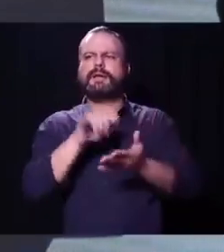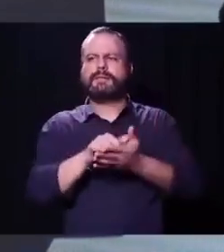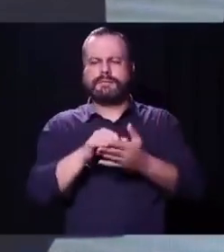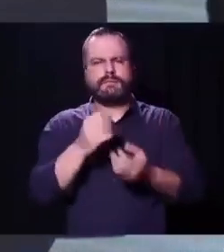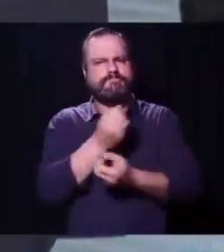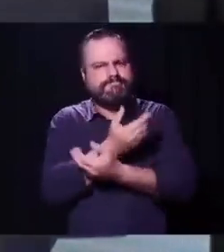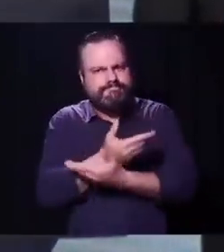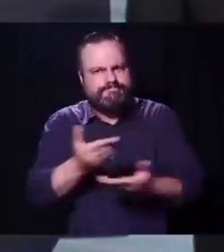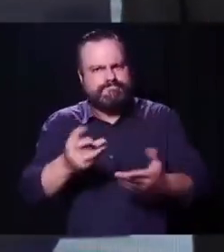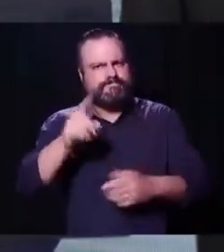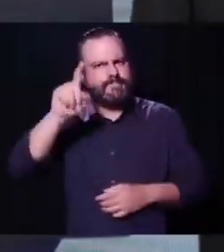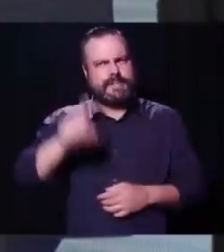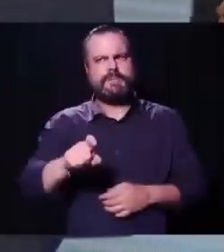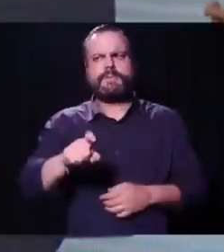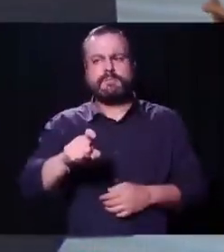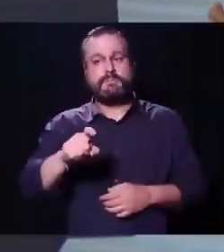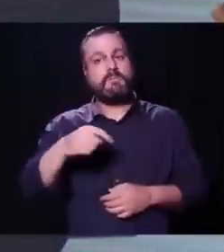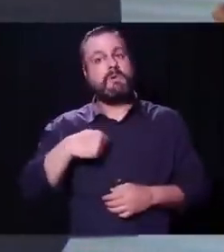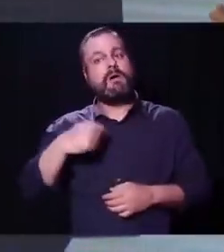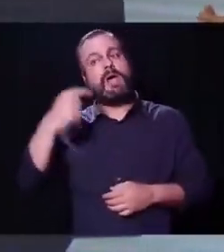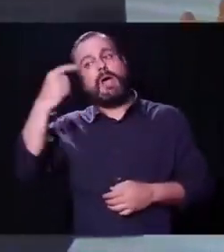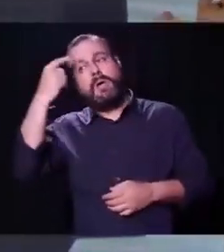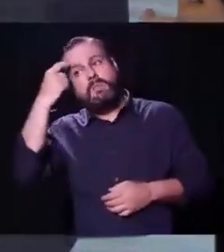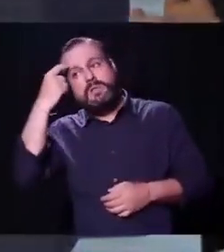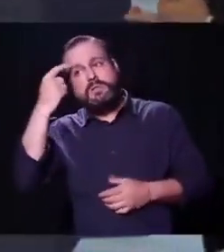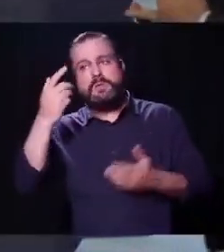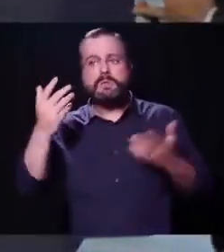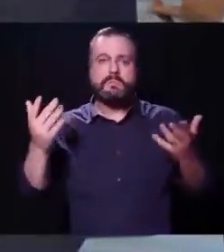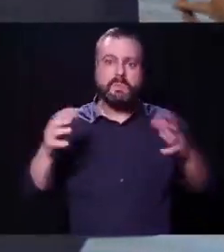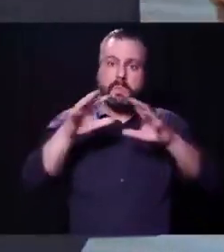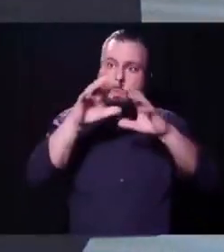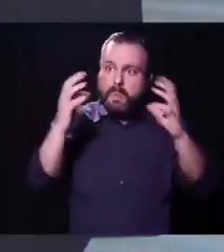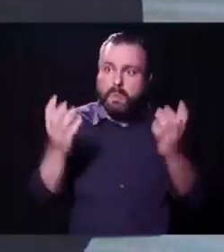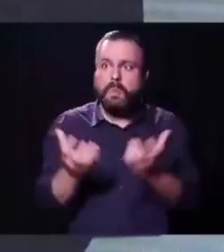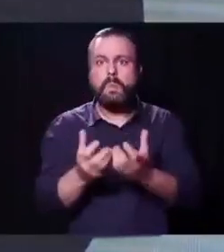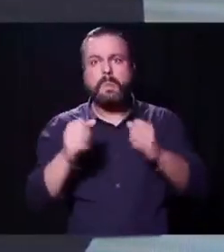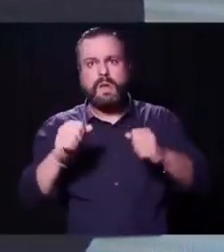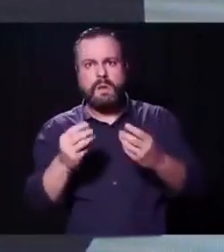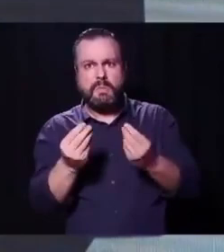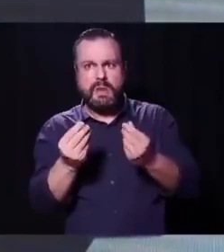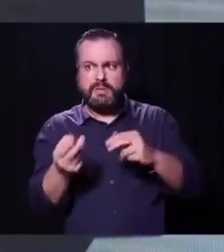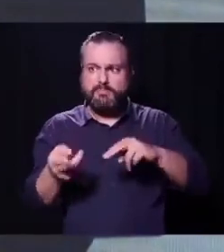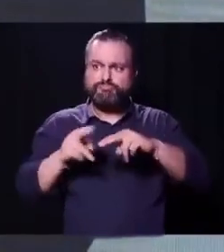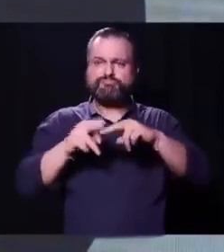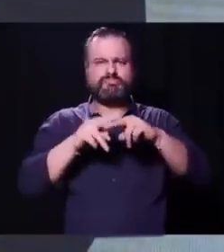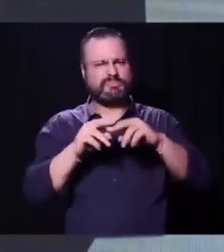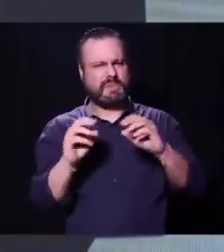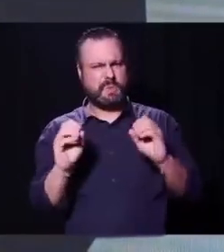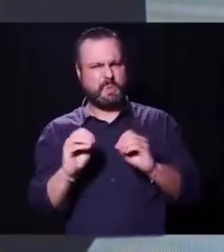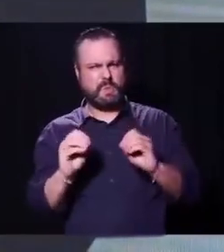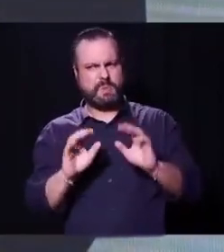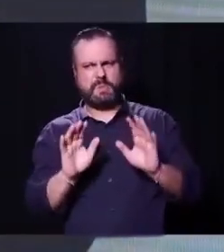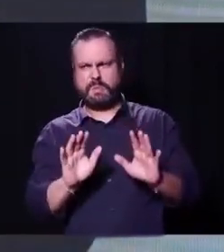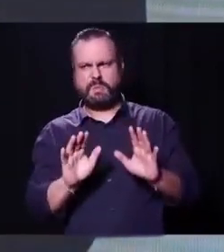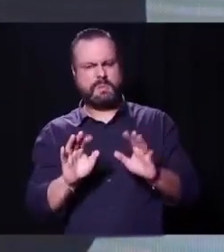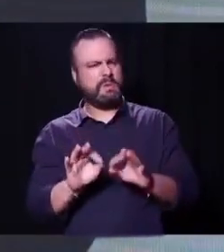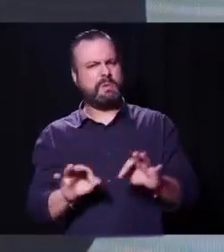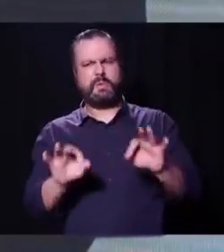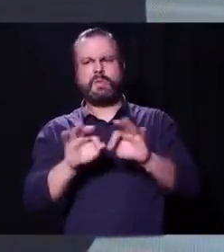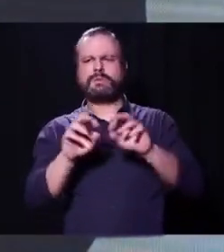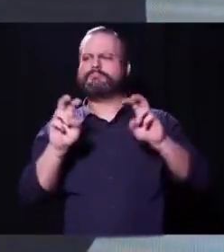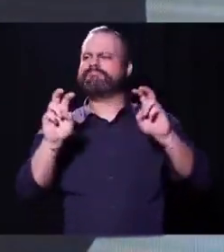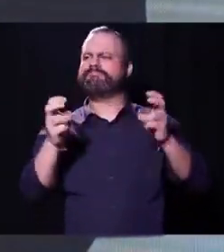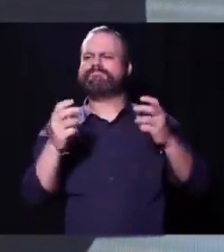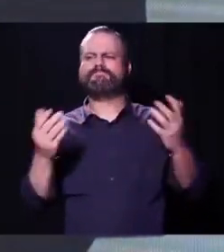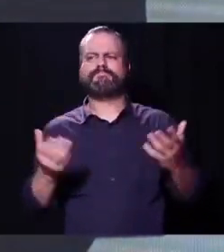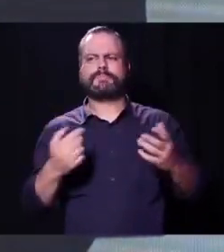por estar pensando en robar, en sobreprecio, le han pasado nuevamente ese tema al PRD. Yo lo que sí le